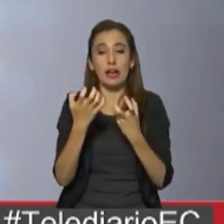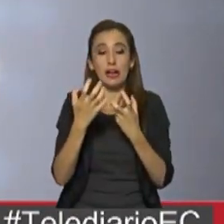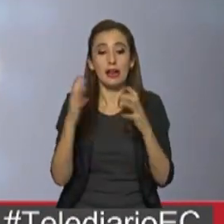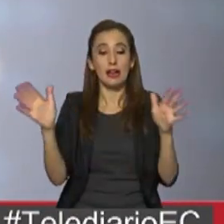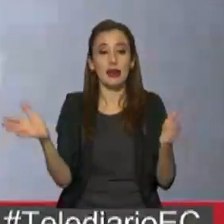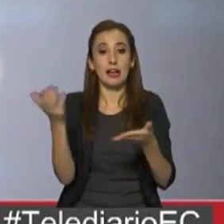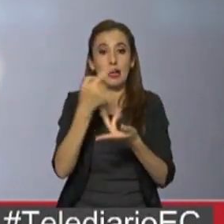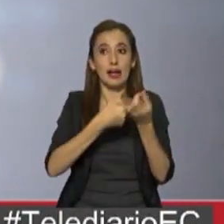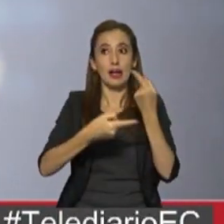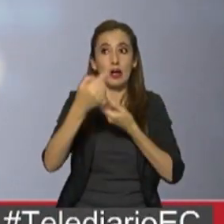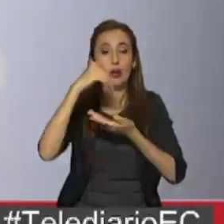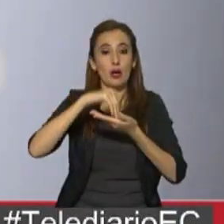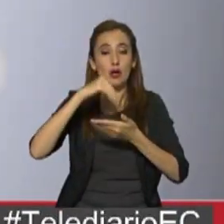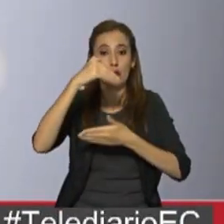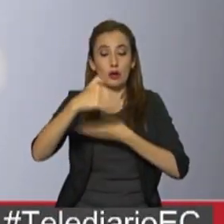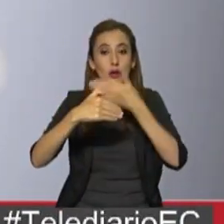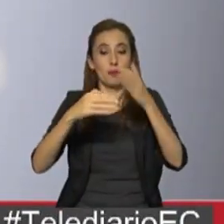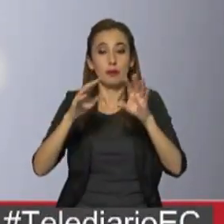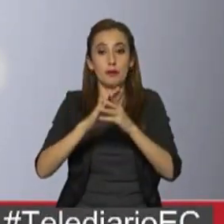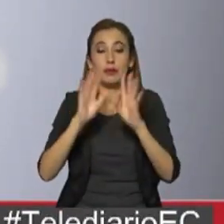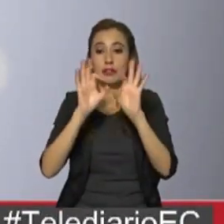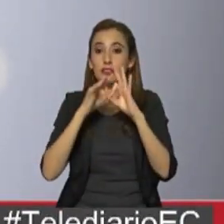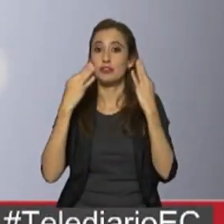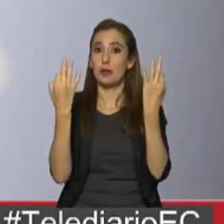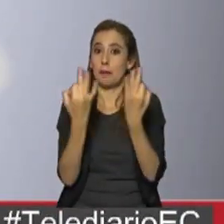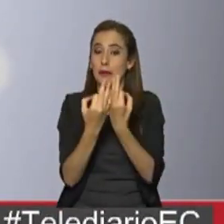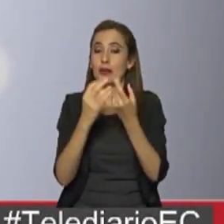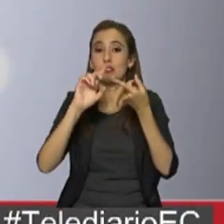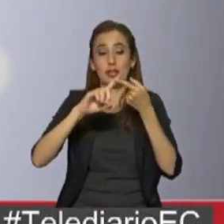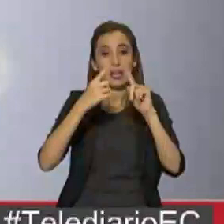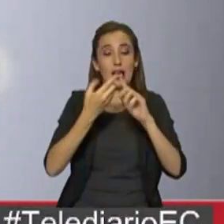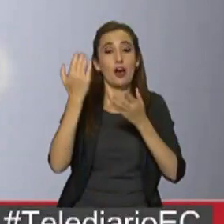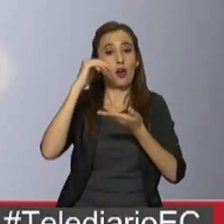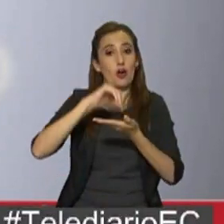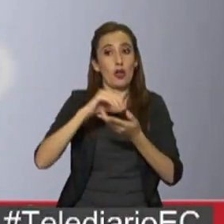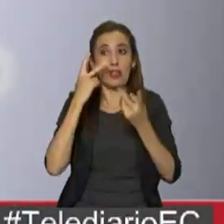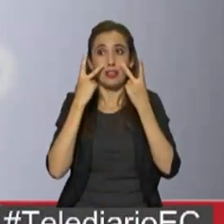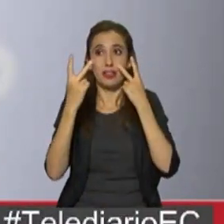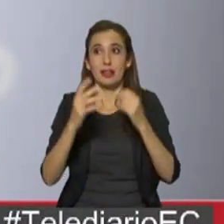a ver los familiares de nuestros andinos